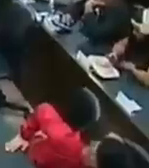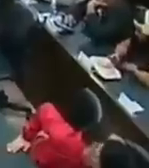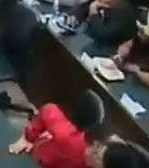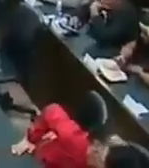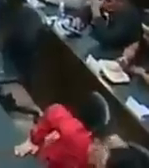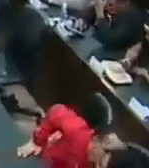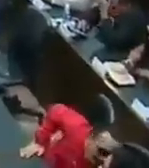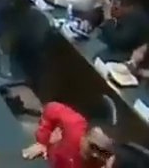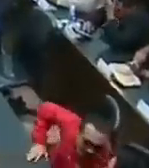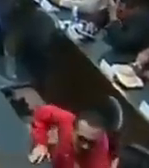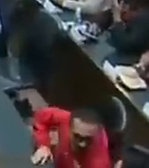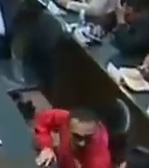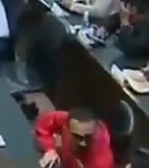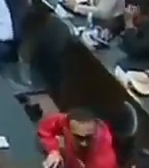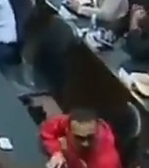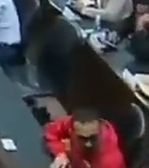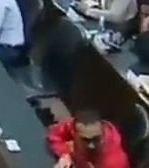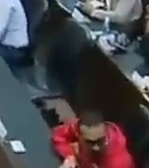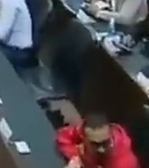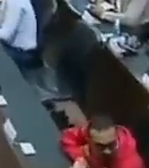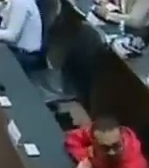concede.